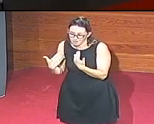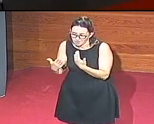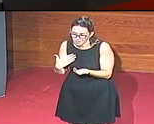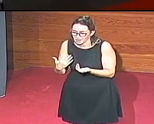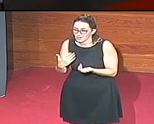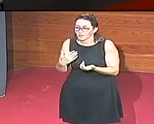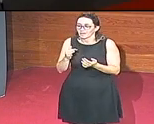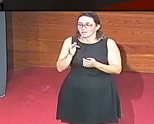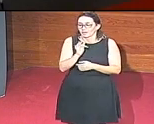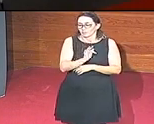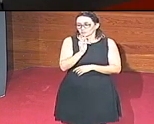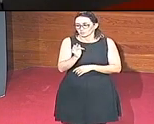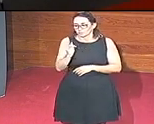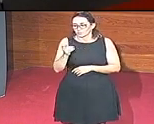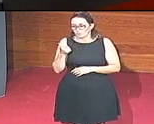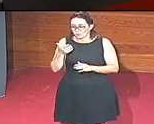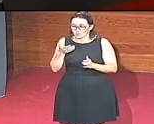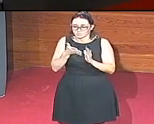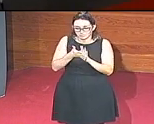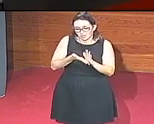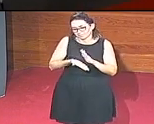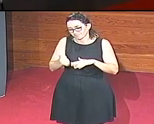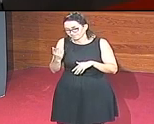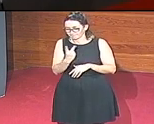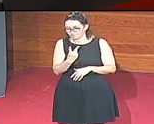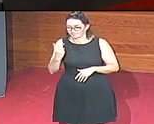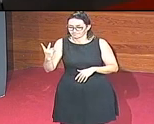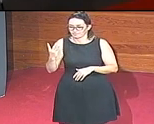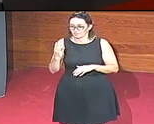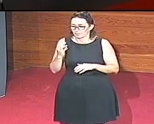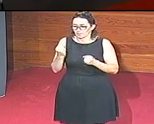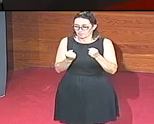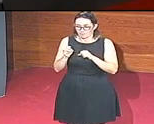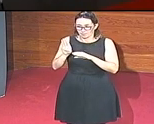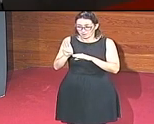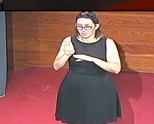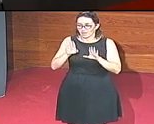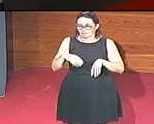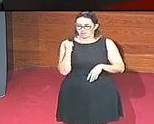y cuenta un poco qué pasa que se van a un parking y le matan